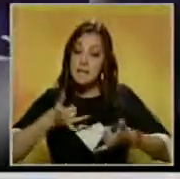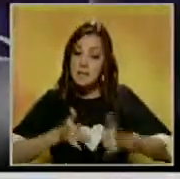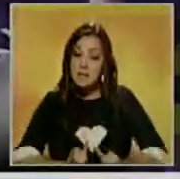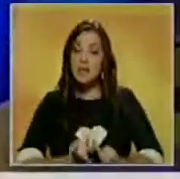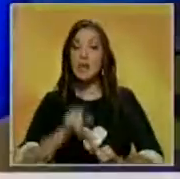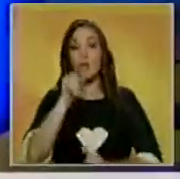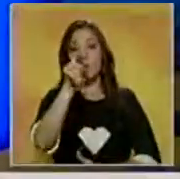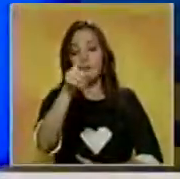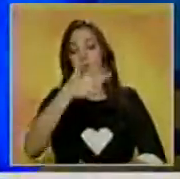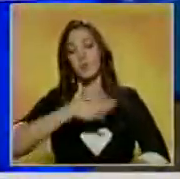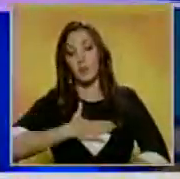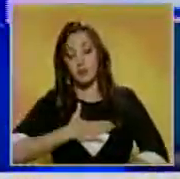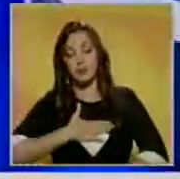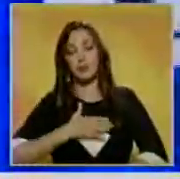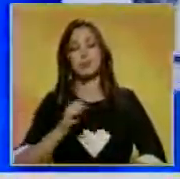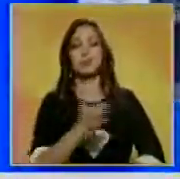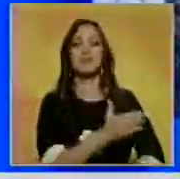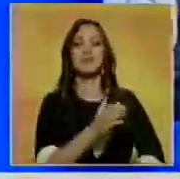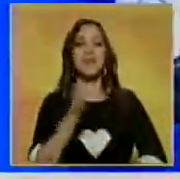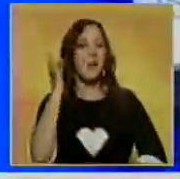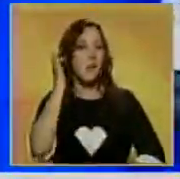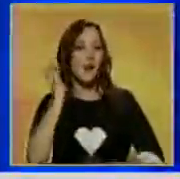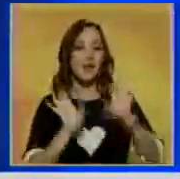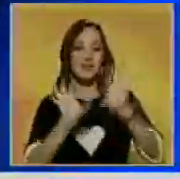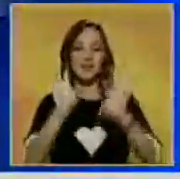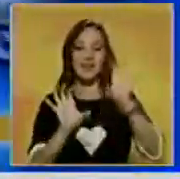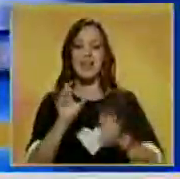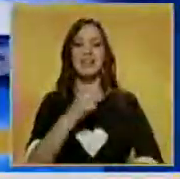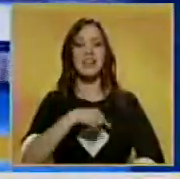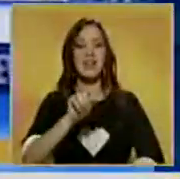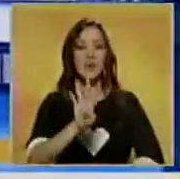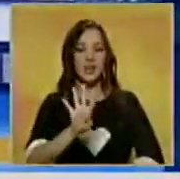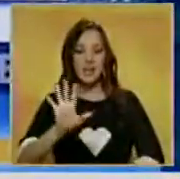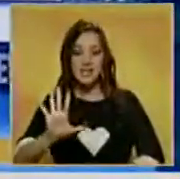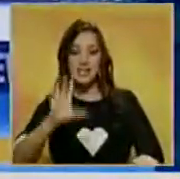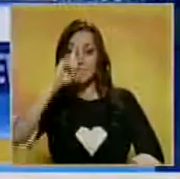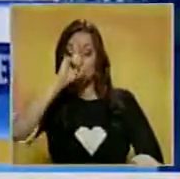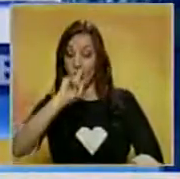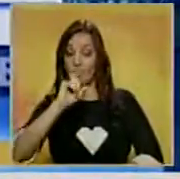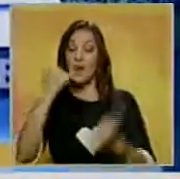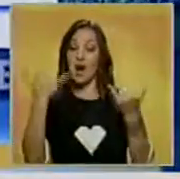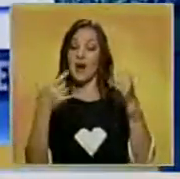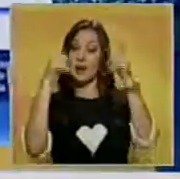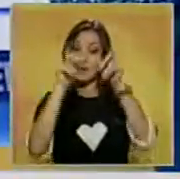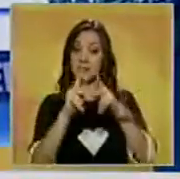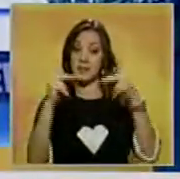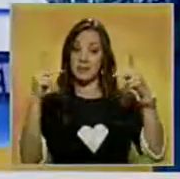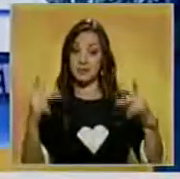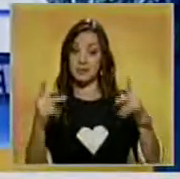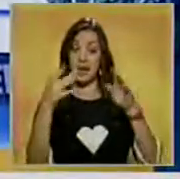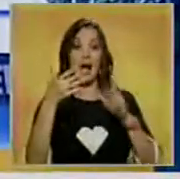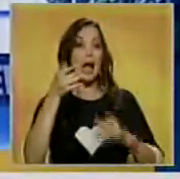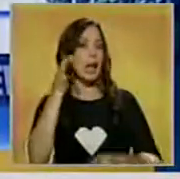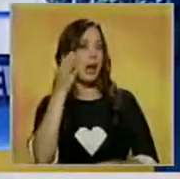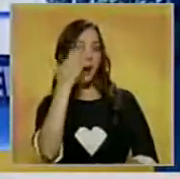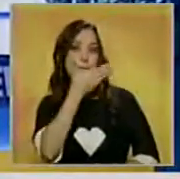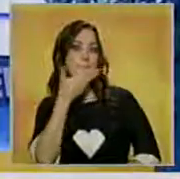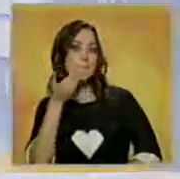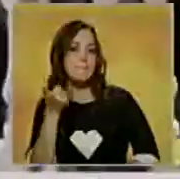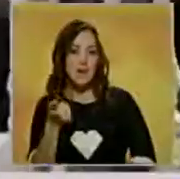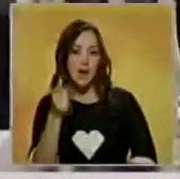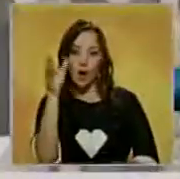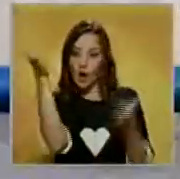ti y por mí. Jennifer López, a sus 45 años, es en la portada de la edición especial de Mejores Cuerpos de